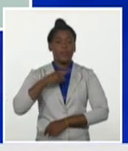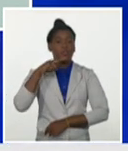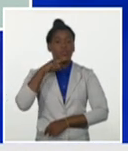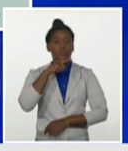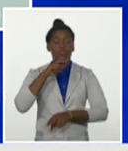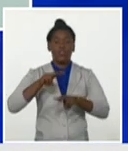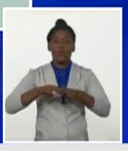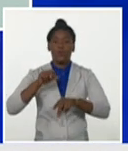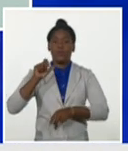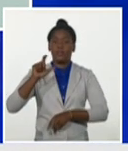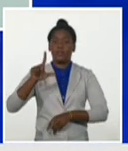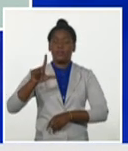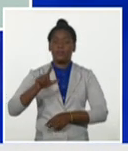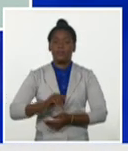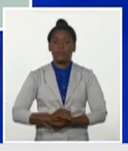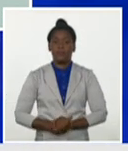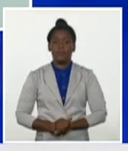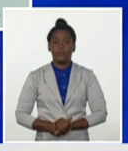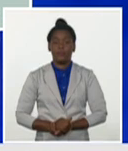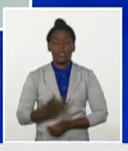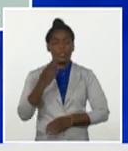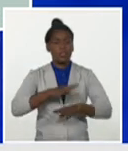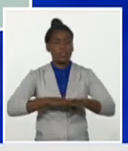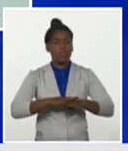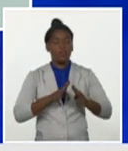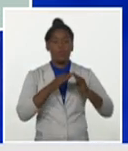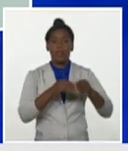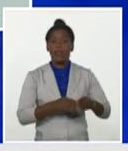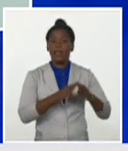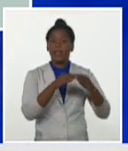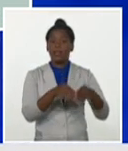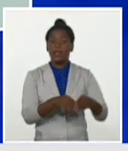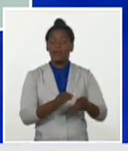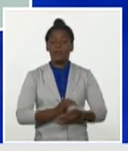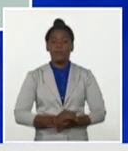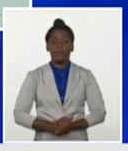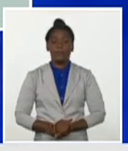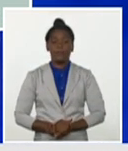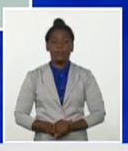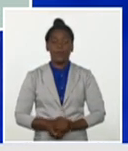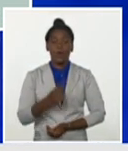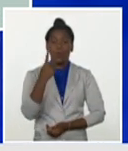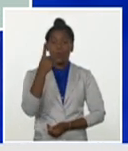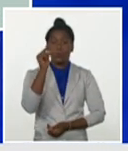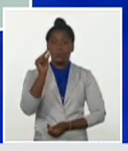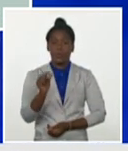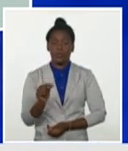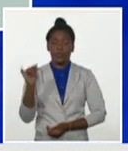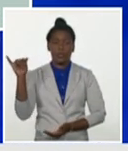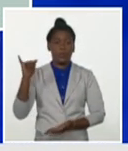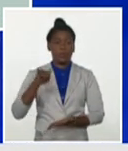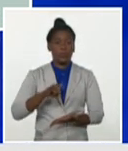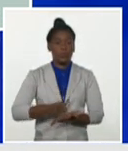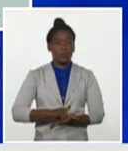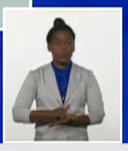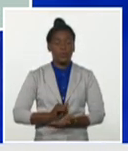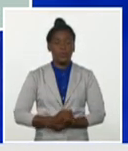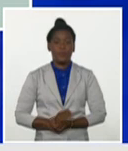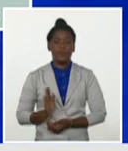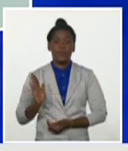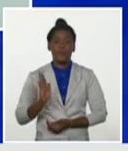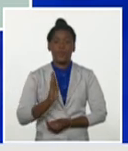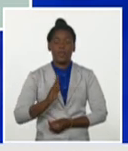En Granma se diagnostica un caso importado, viajero cubano procedente de